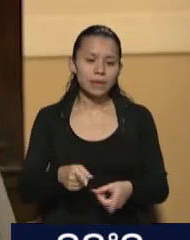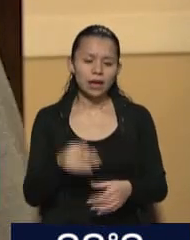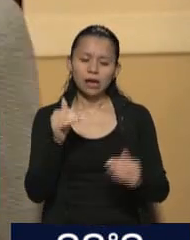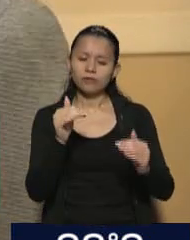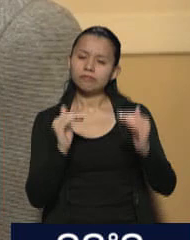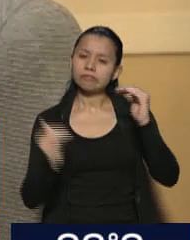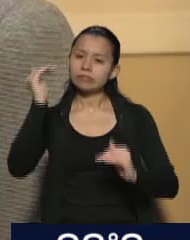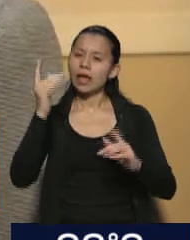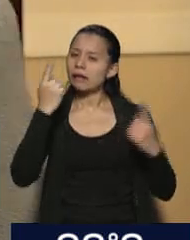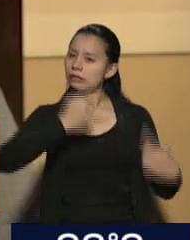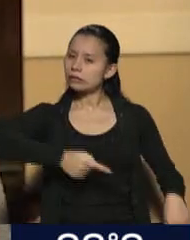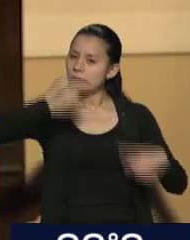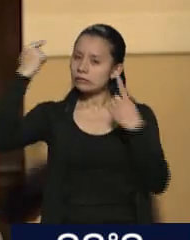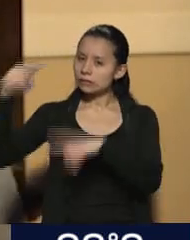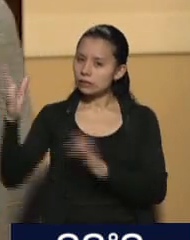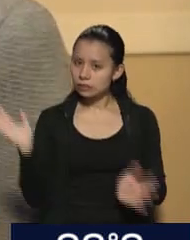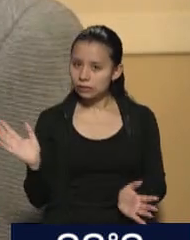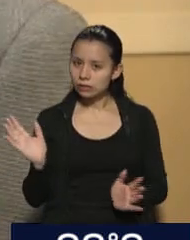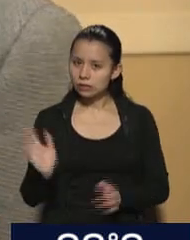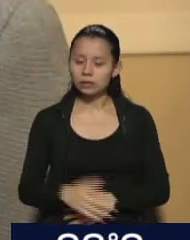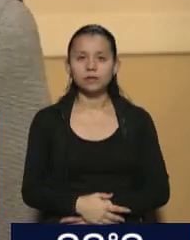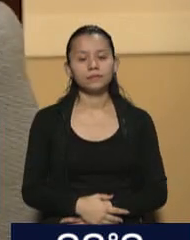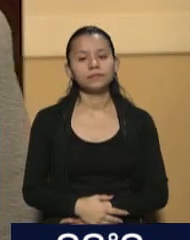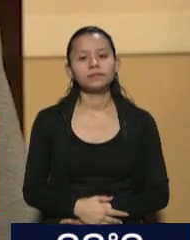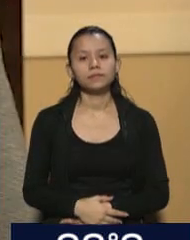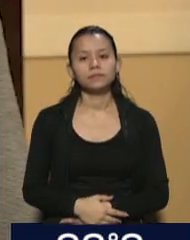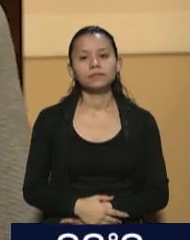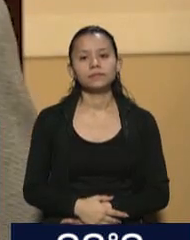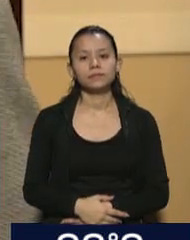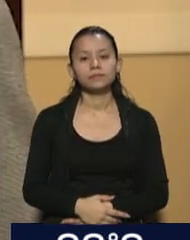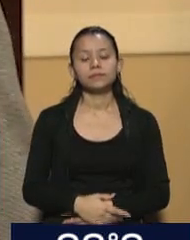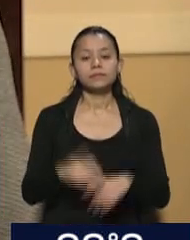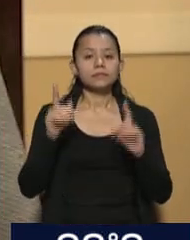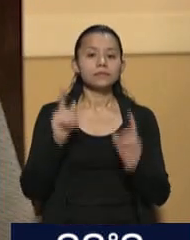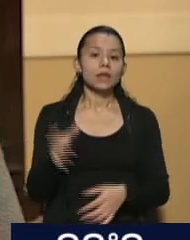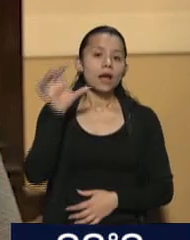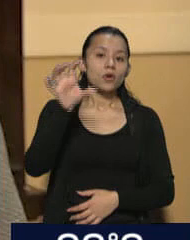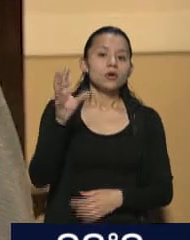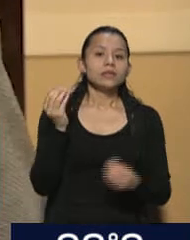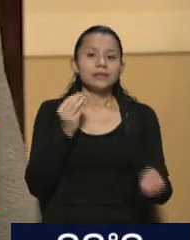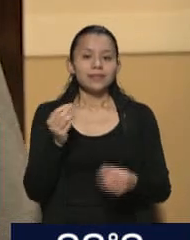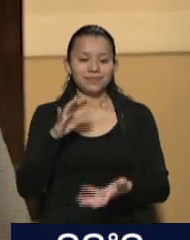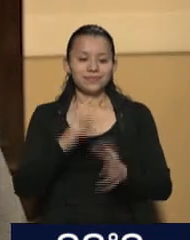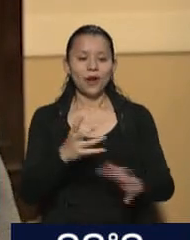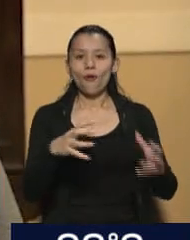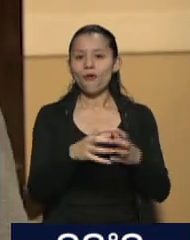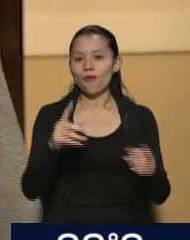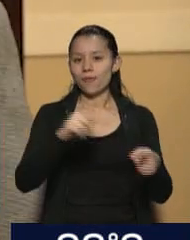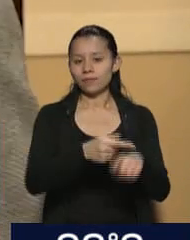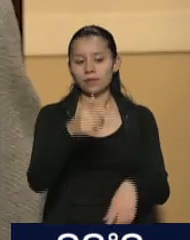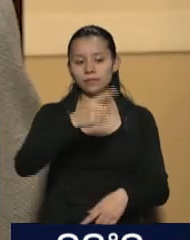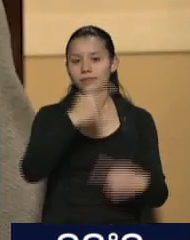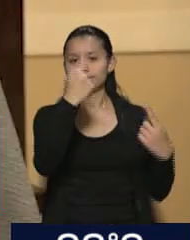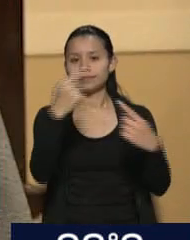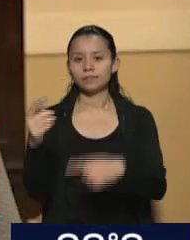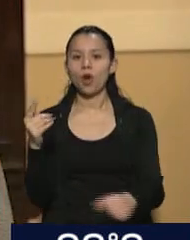acuerdos. También depende mucho de la predisposición que tenga el Ejecutivo provincial para poder escuchar también a la oposición, que entendemos, por lo menos desde el Partido Verde,